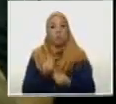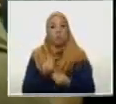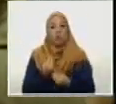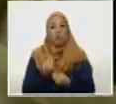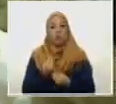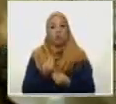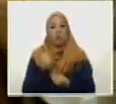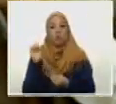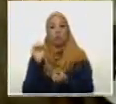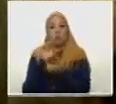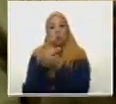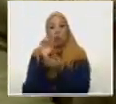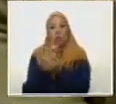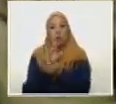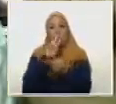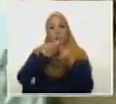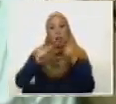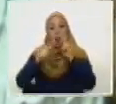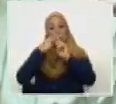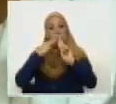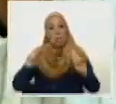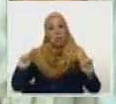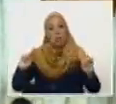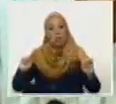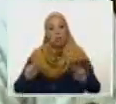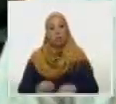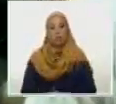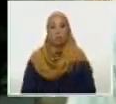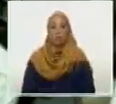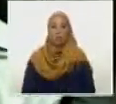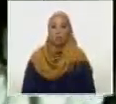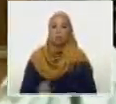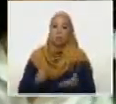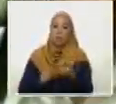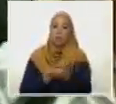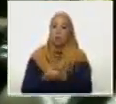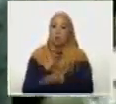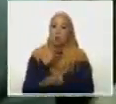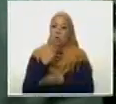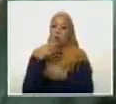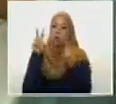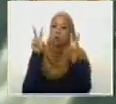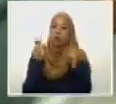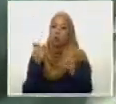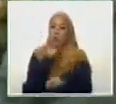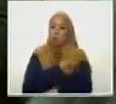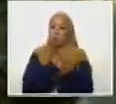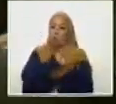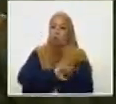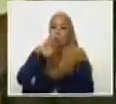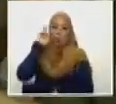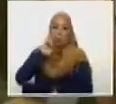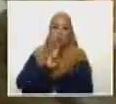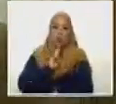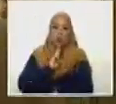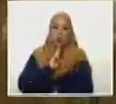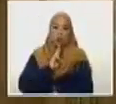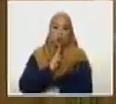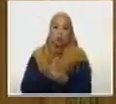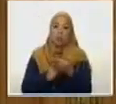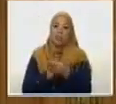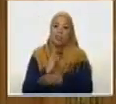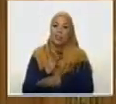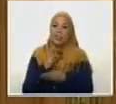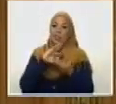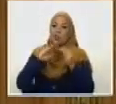sacarnos del camino de la paz y seguir construyendo nuestro socialismo bolivariano, seguir siendo